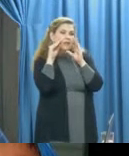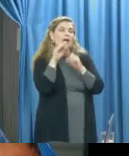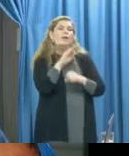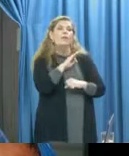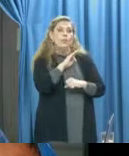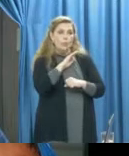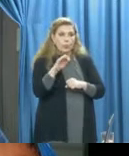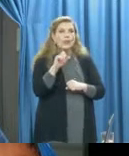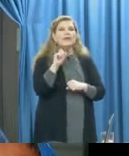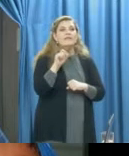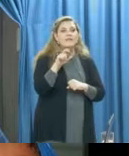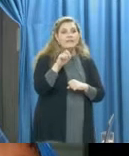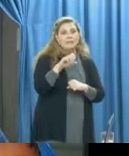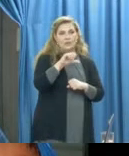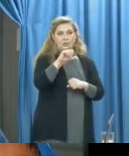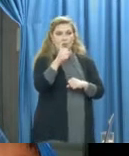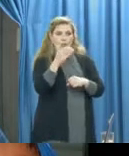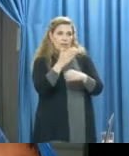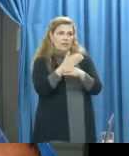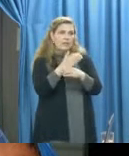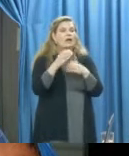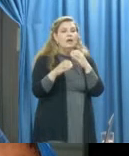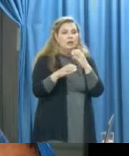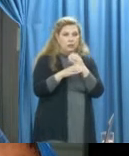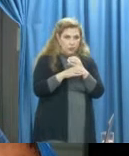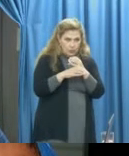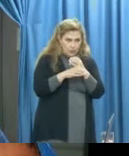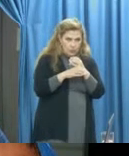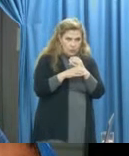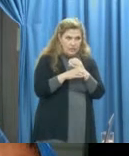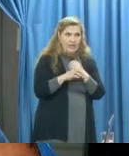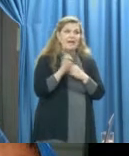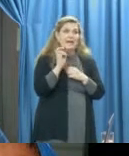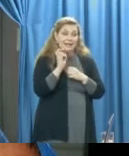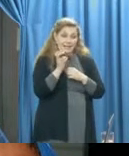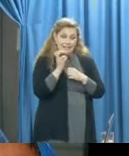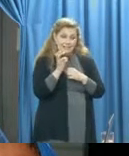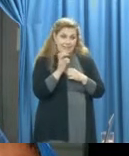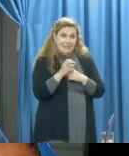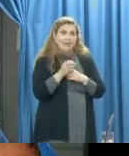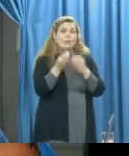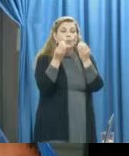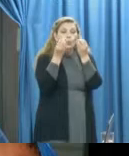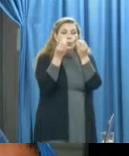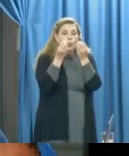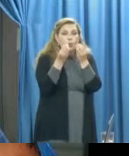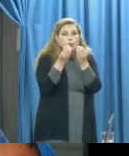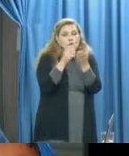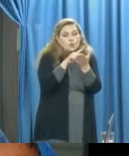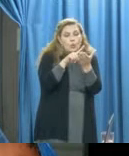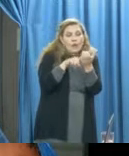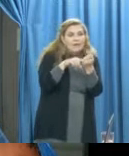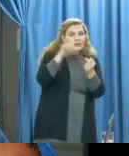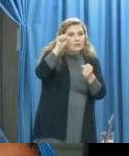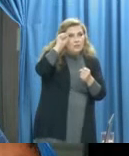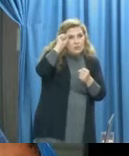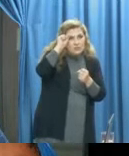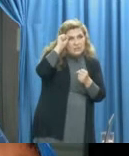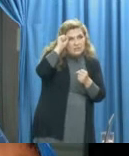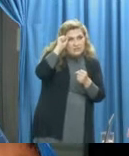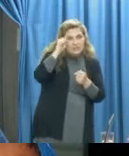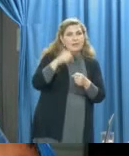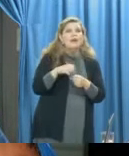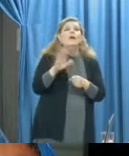puede acompañarse de otras alteraciones. Este espectro incluye varios síndromes, por eso no se maneja como